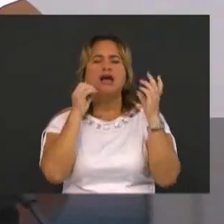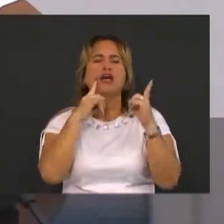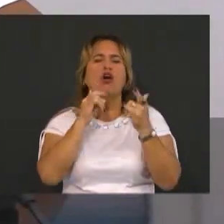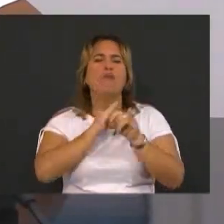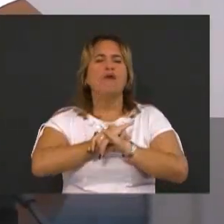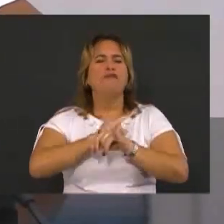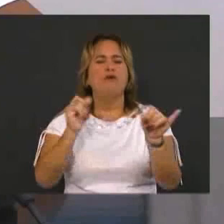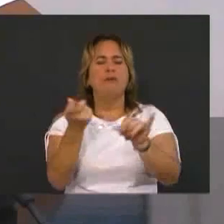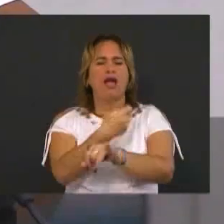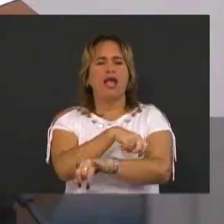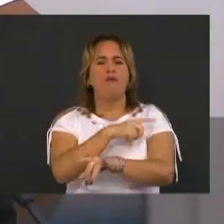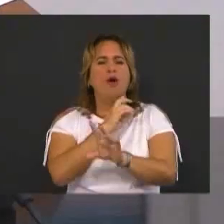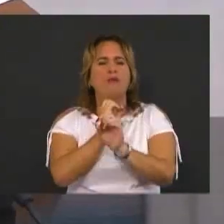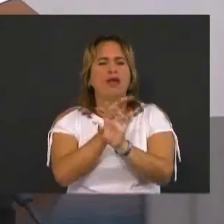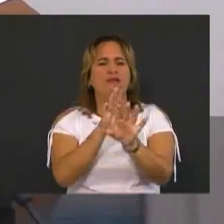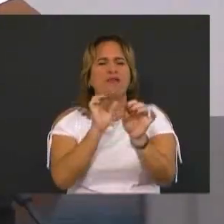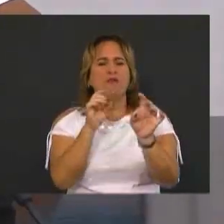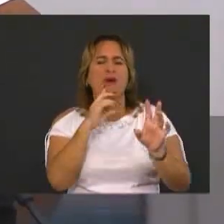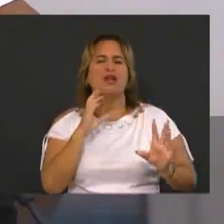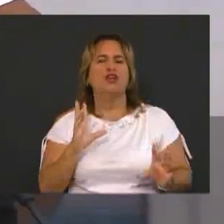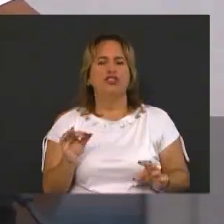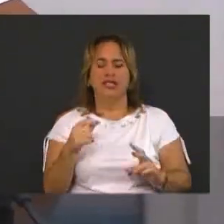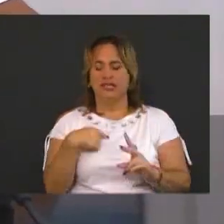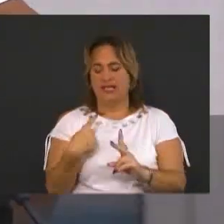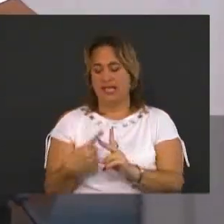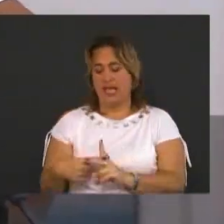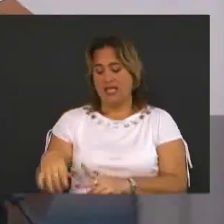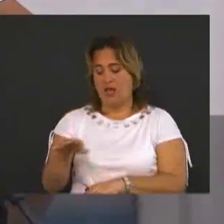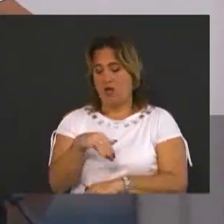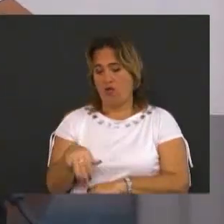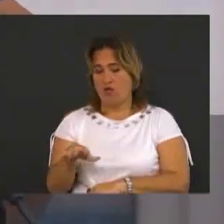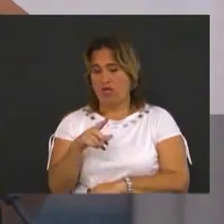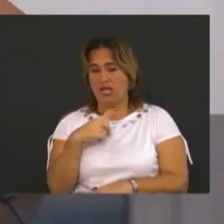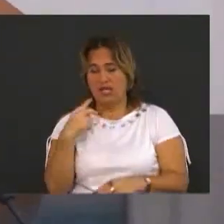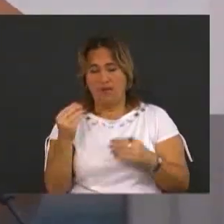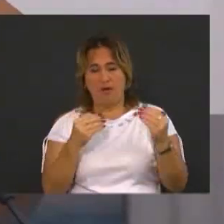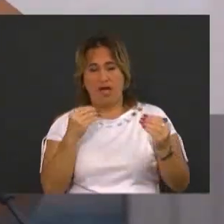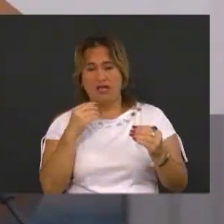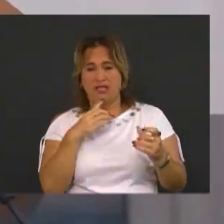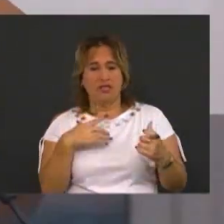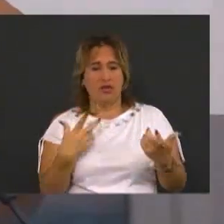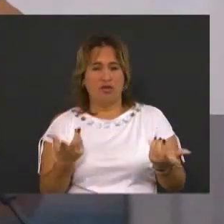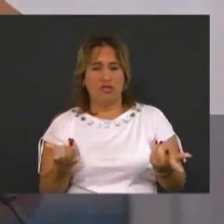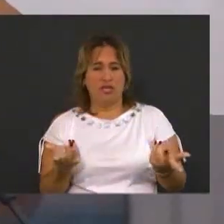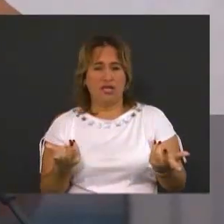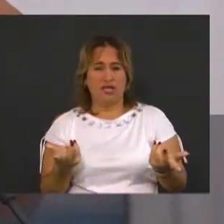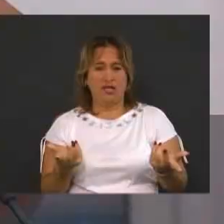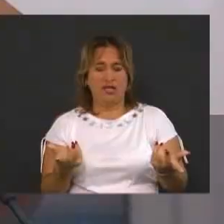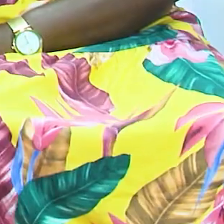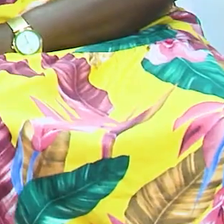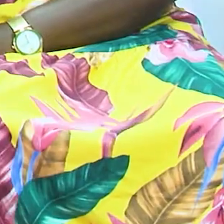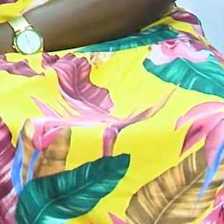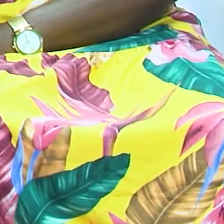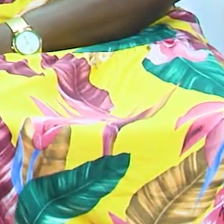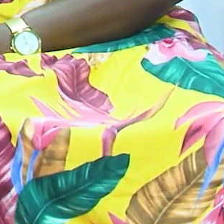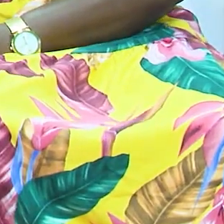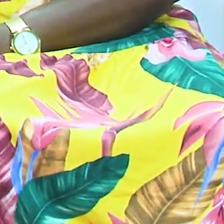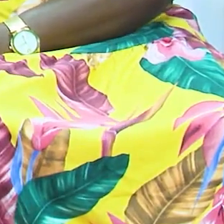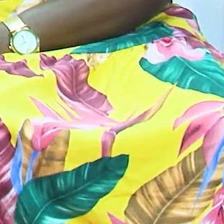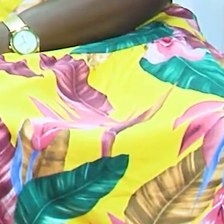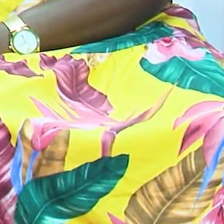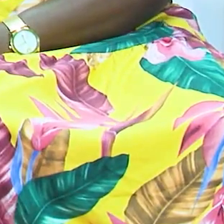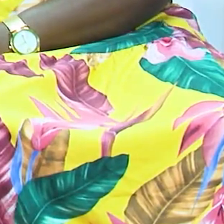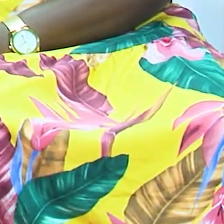haría una valoración completa y más a profundidad de ese tema analizado en ese espacio comunicativo.